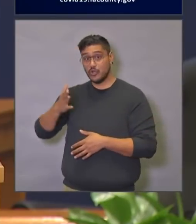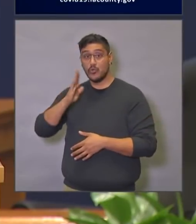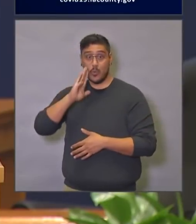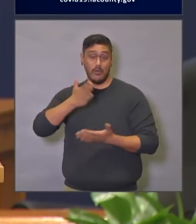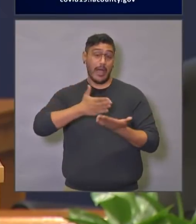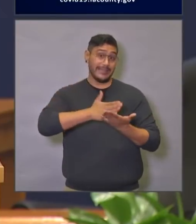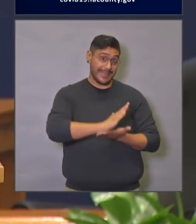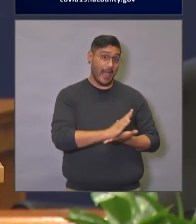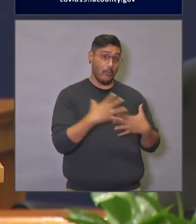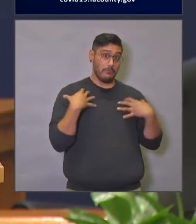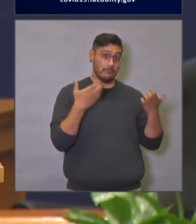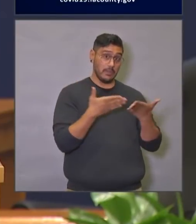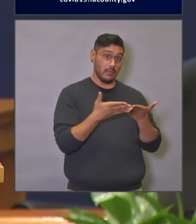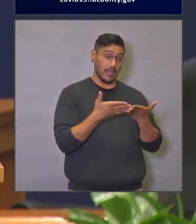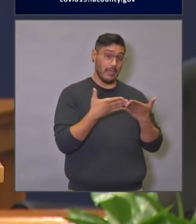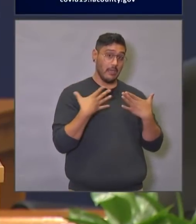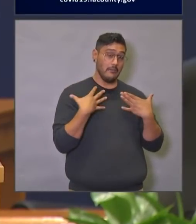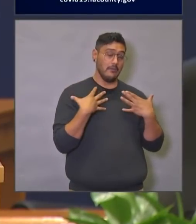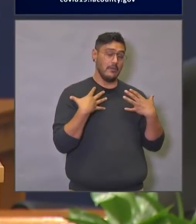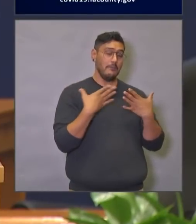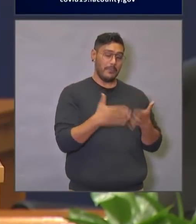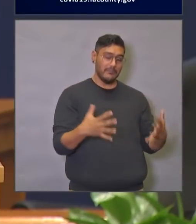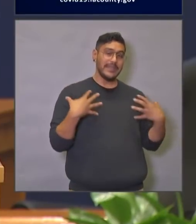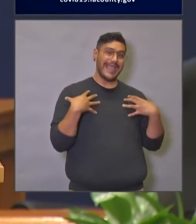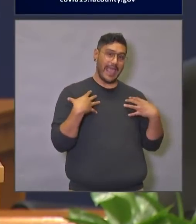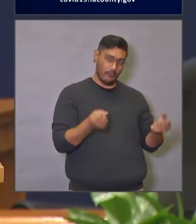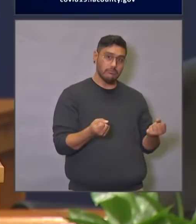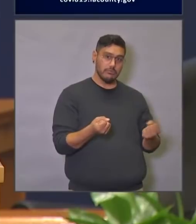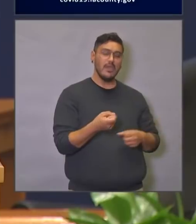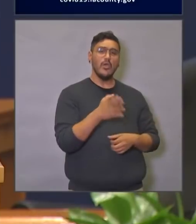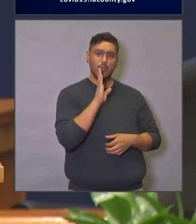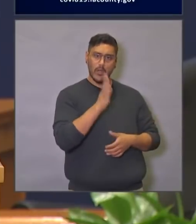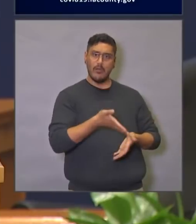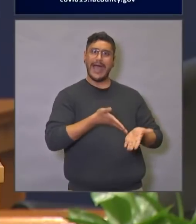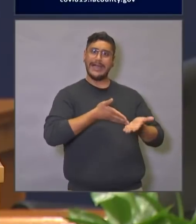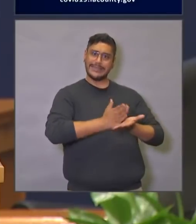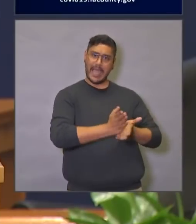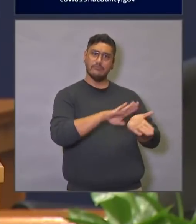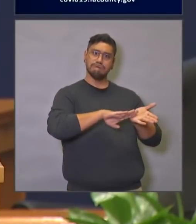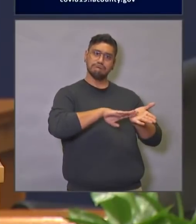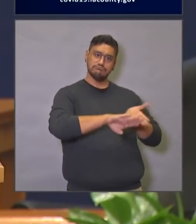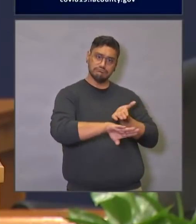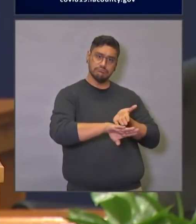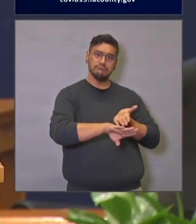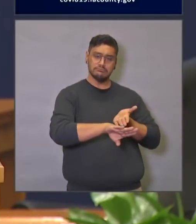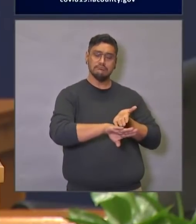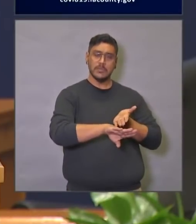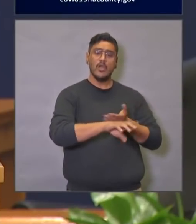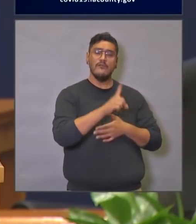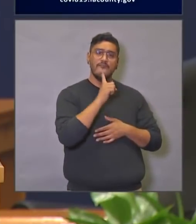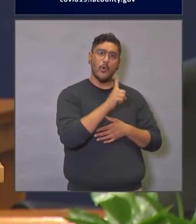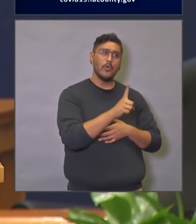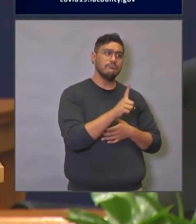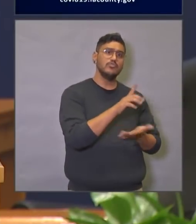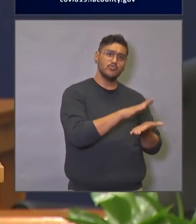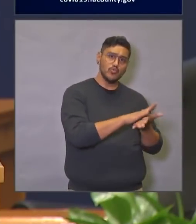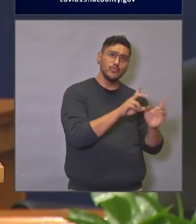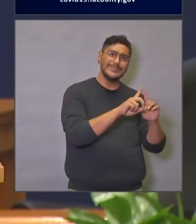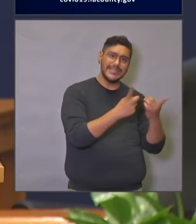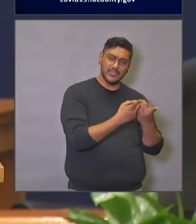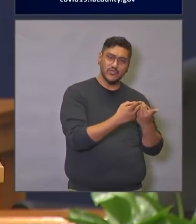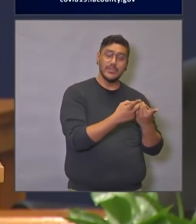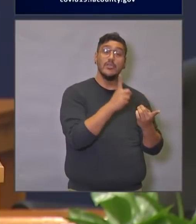salud locales la discreción de otorgar permisos a los distritos escolares y a las escuelas privadas que permitirían que las